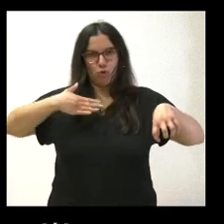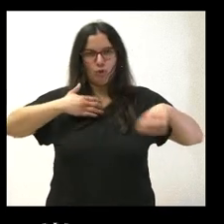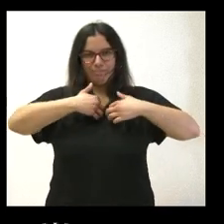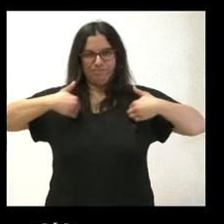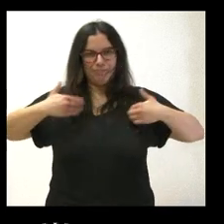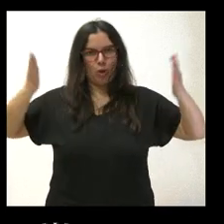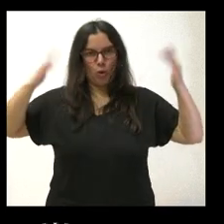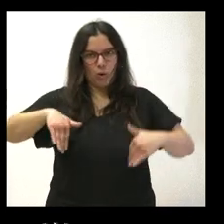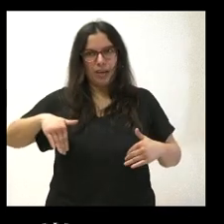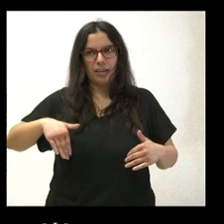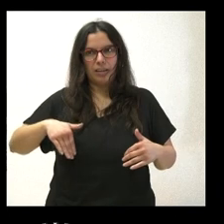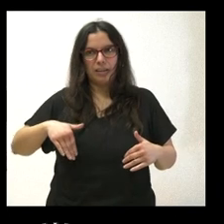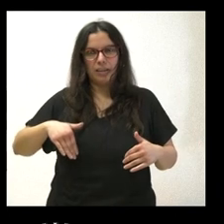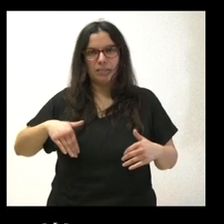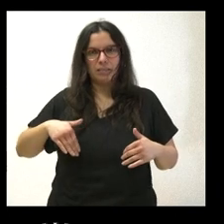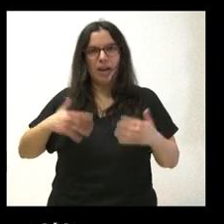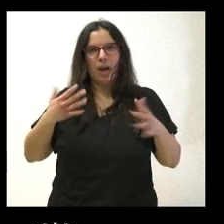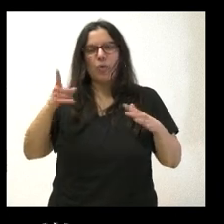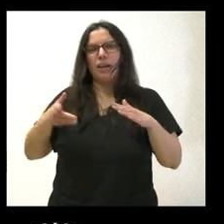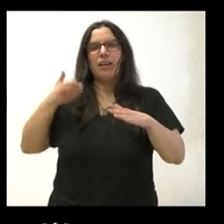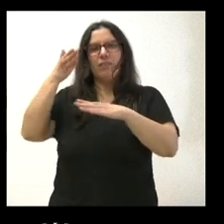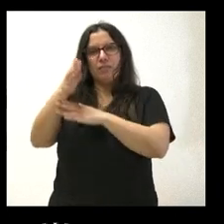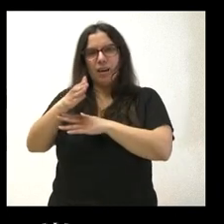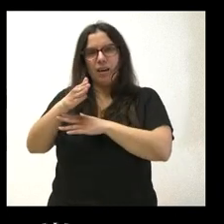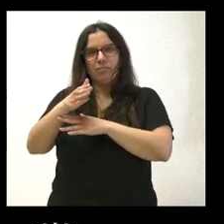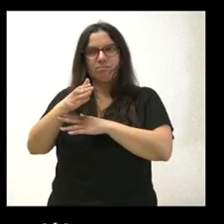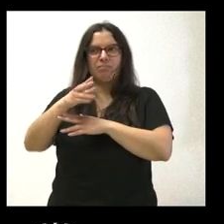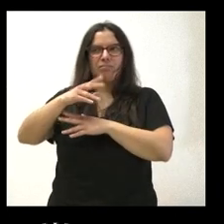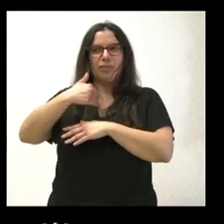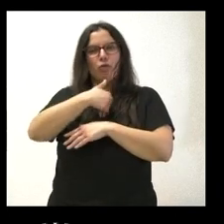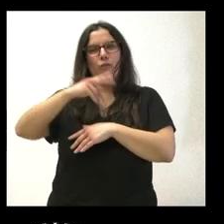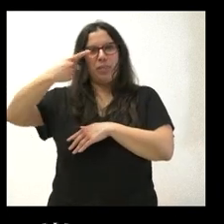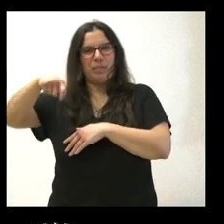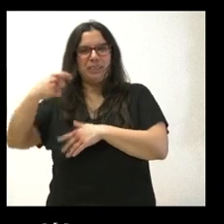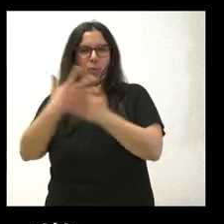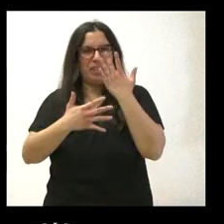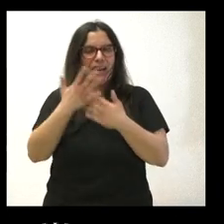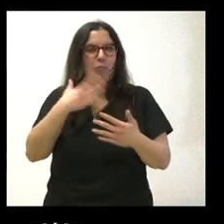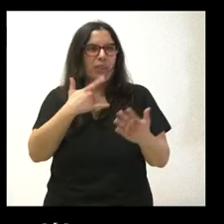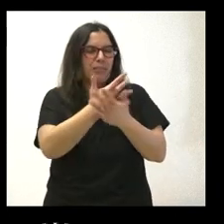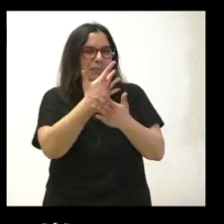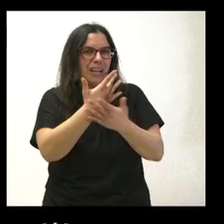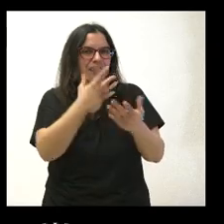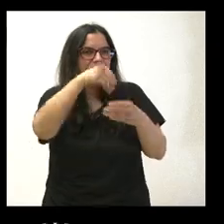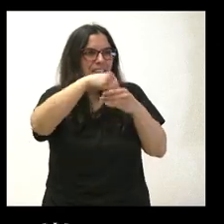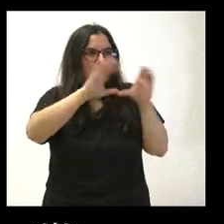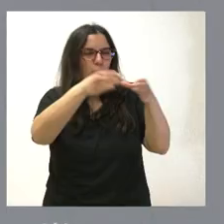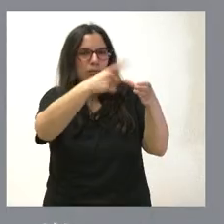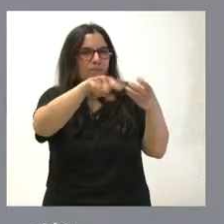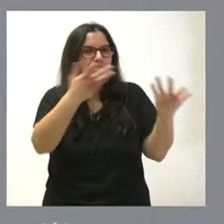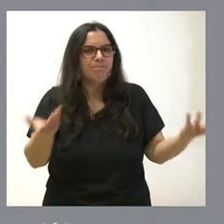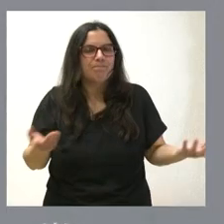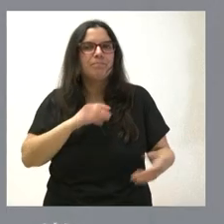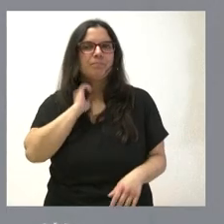él se presenta como vicepresidente de la junta de Castilla León esos en esos foros si nos puede explicar un poco qué visión interna tienen de esto